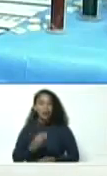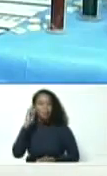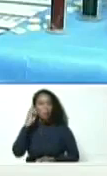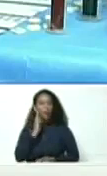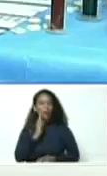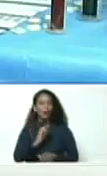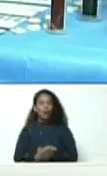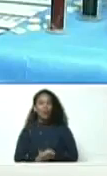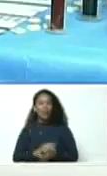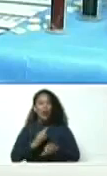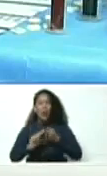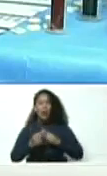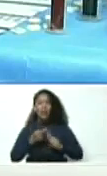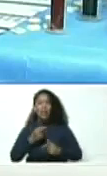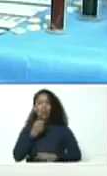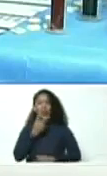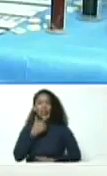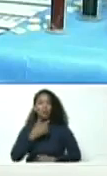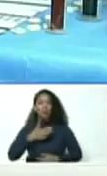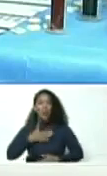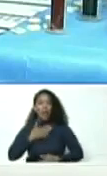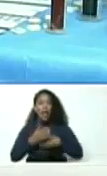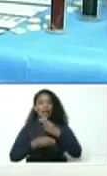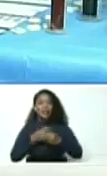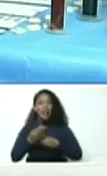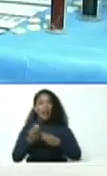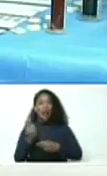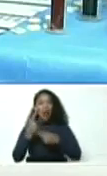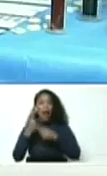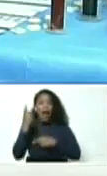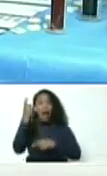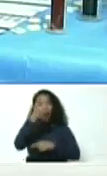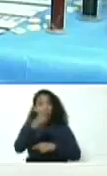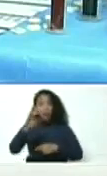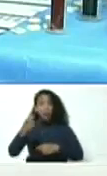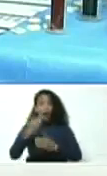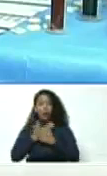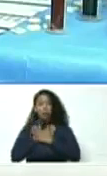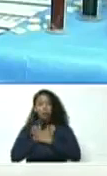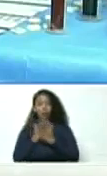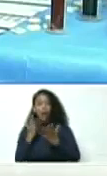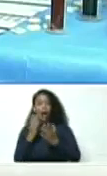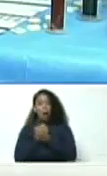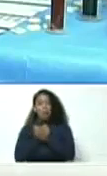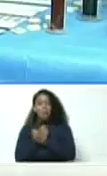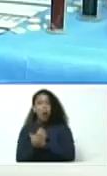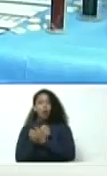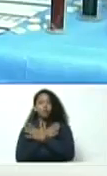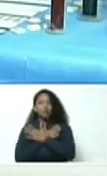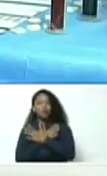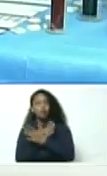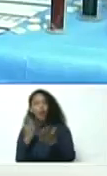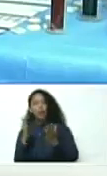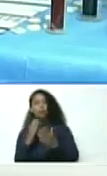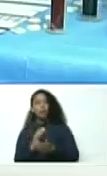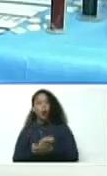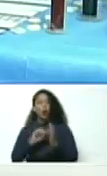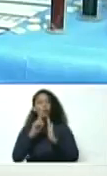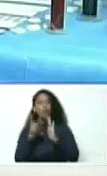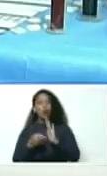bolivariano. Qué cosa más bonita poder darle a los demás su amor, su entrega, su solidaridad.